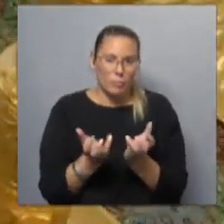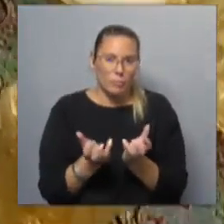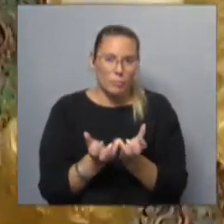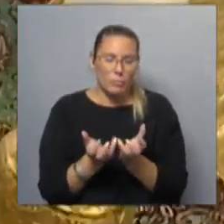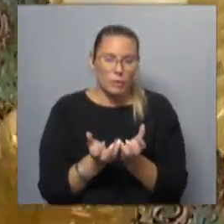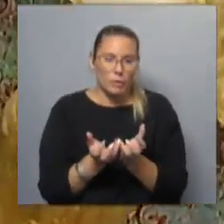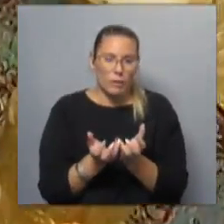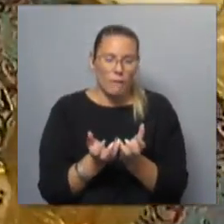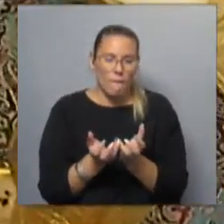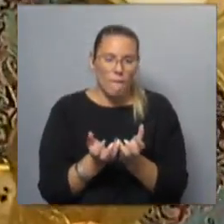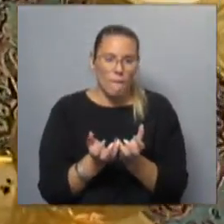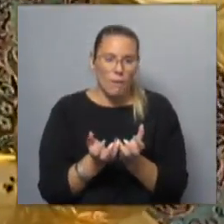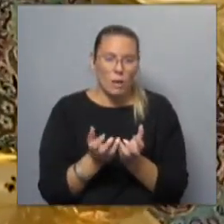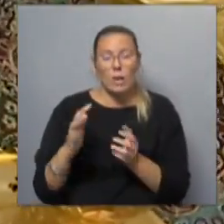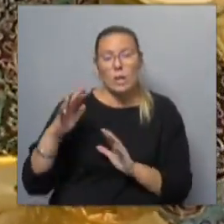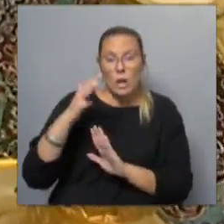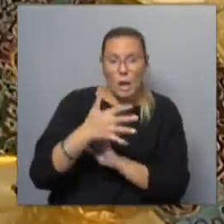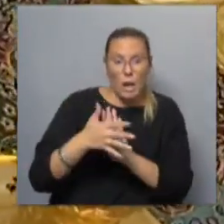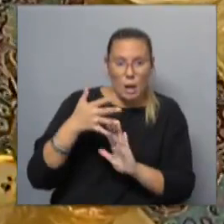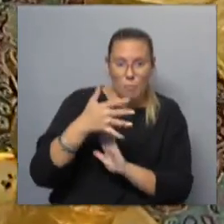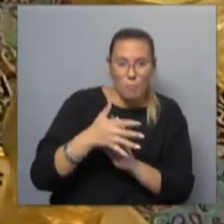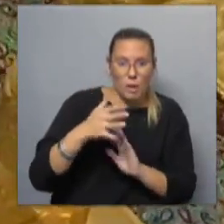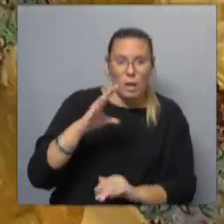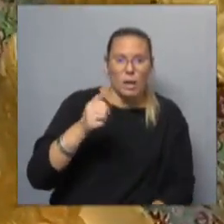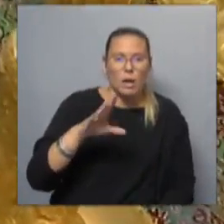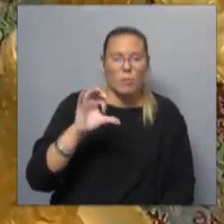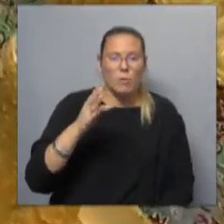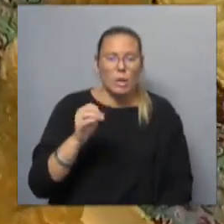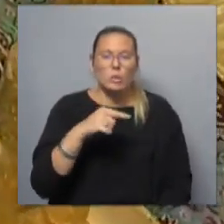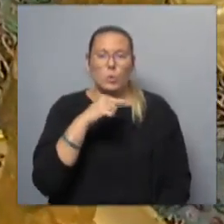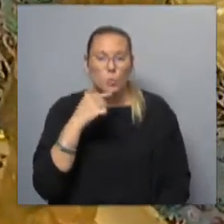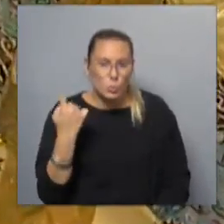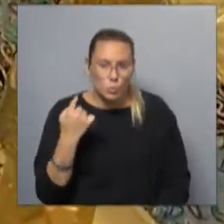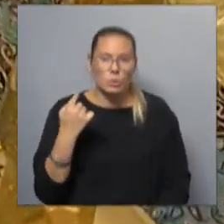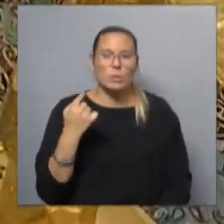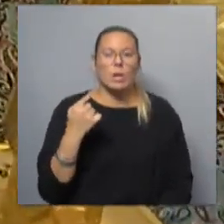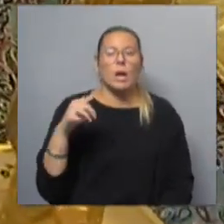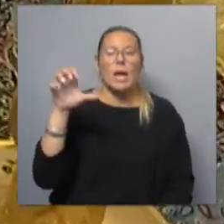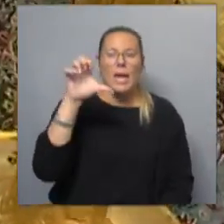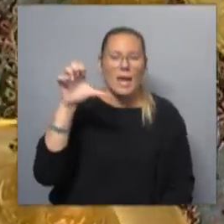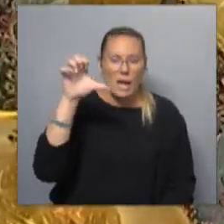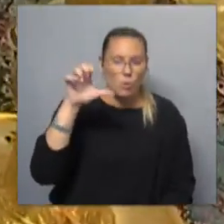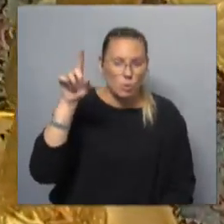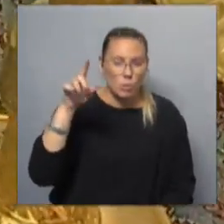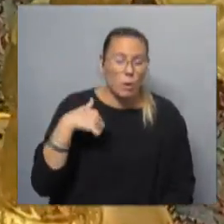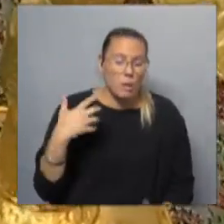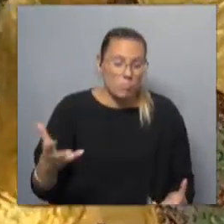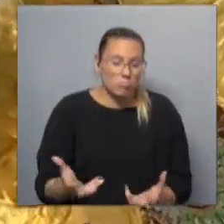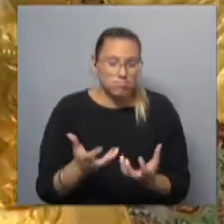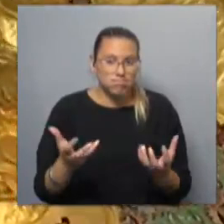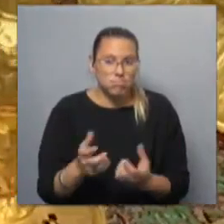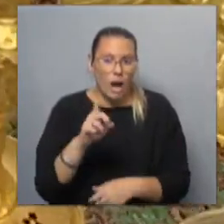que se usan en toda la parte de la zona del Cáucaso, en Rusia, en la Europa Central, para calentar el